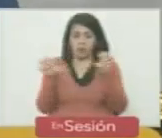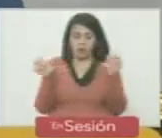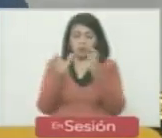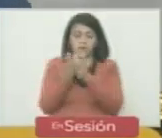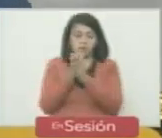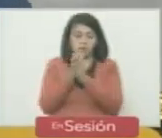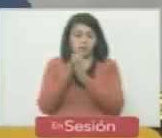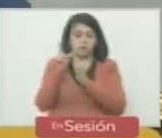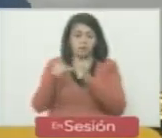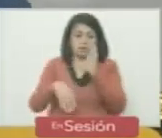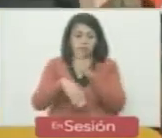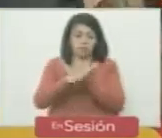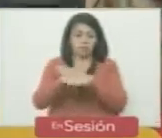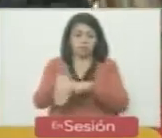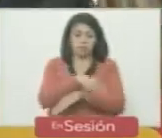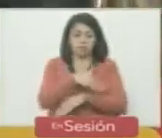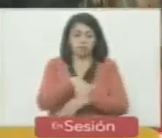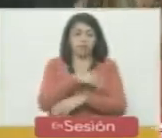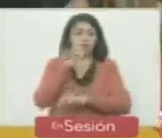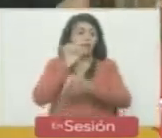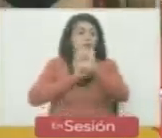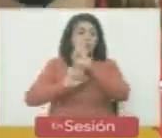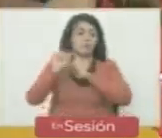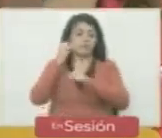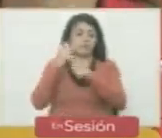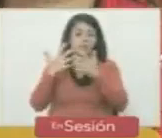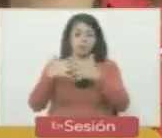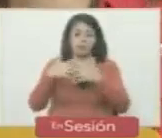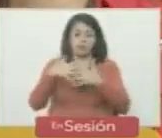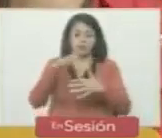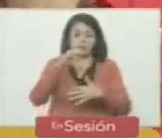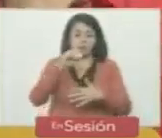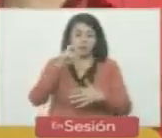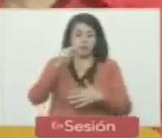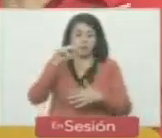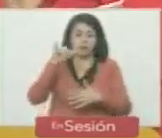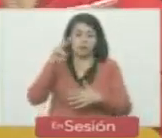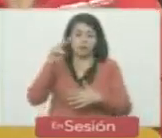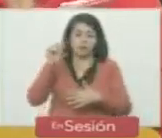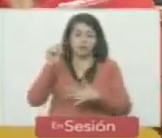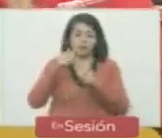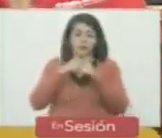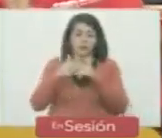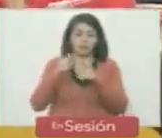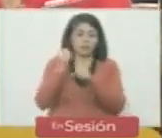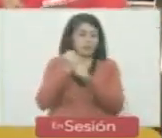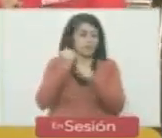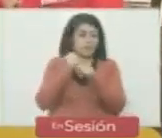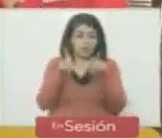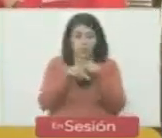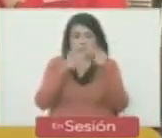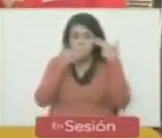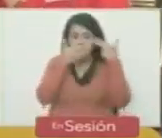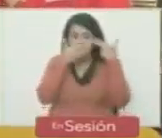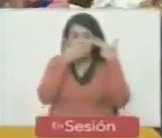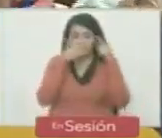tierna. Salgan para las calles entonces a defender a la empresa Conviasa, cuyos trabajadores están siendo secuestrados en estos